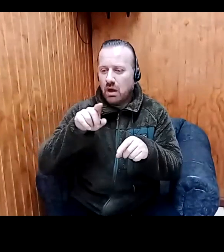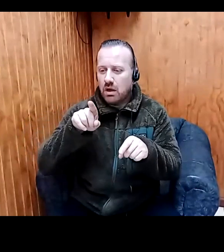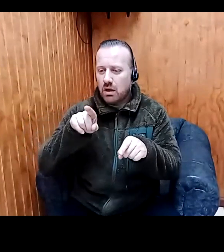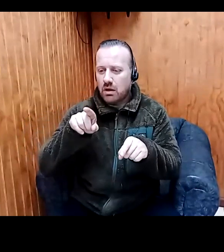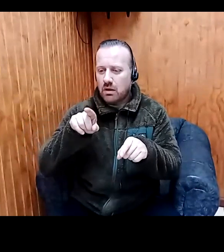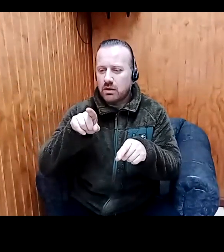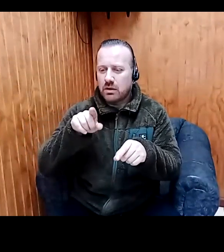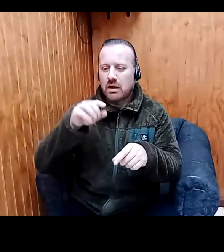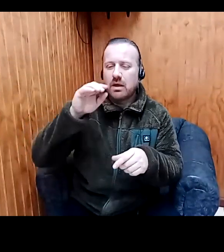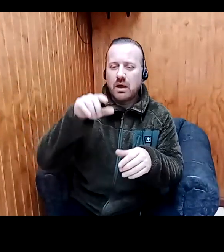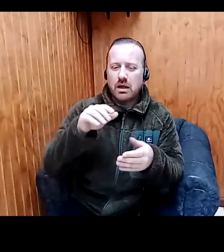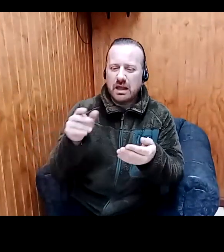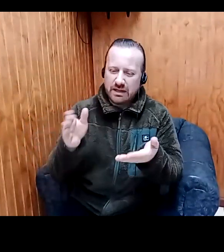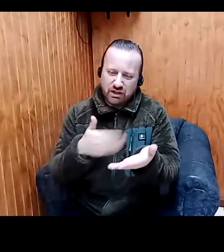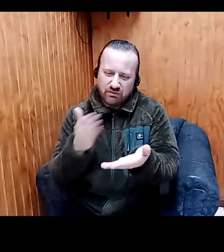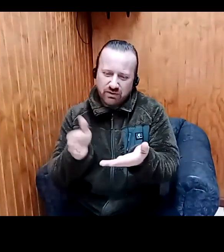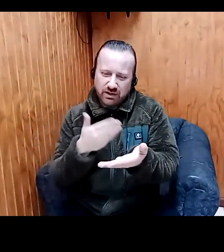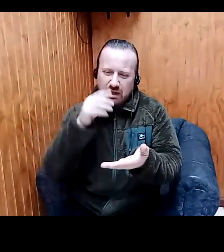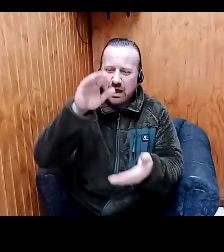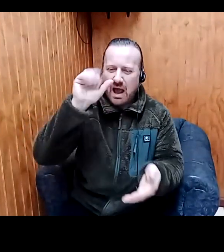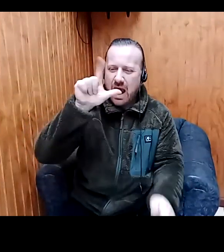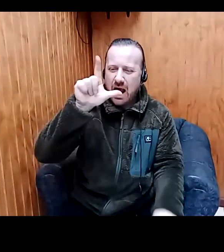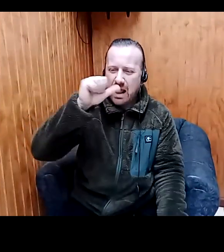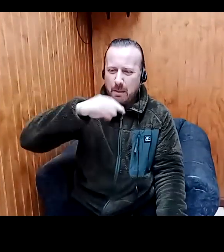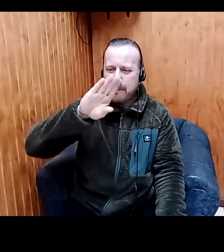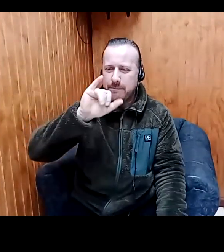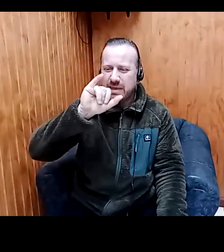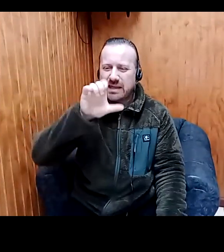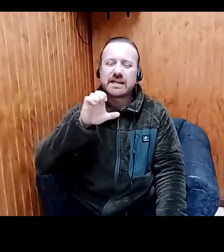y Ciencias de la ejecutiva MPTL, así como